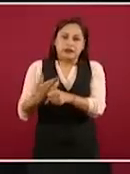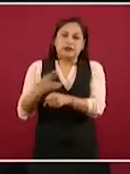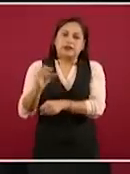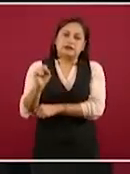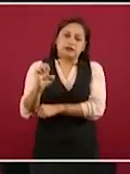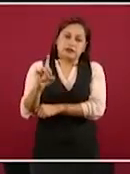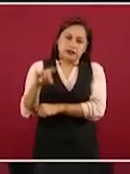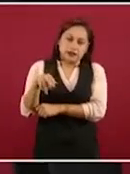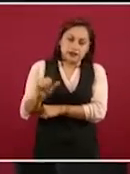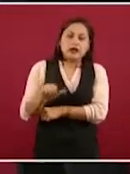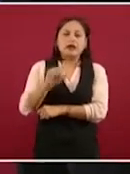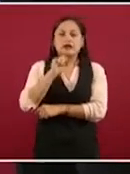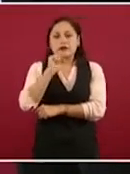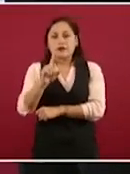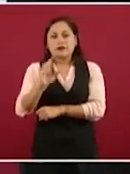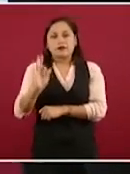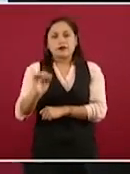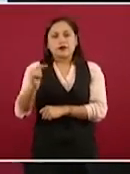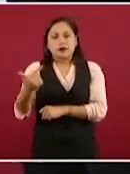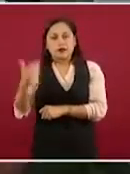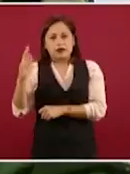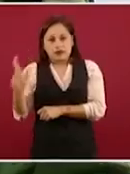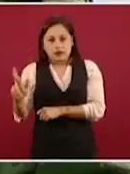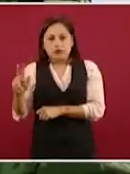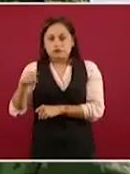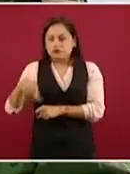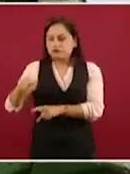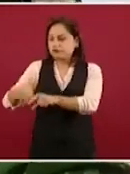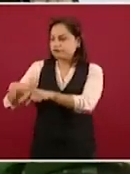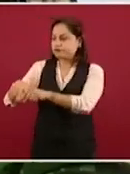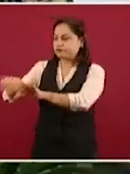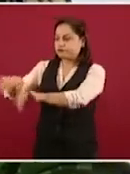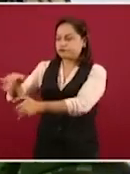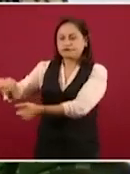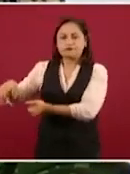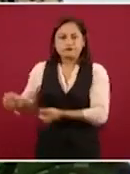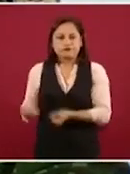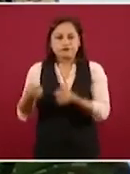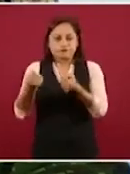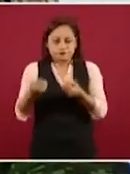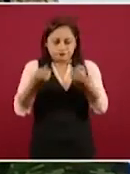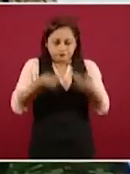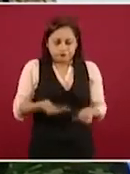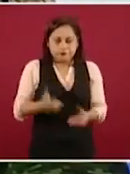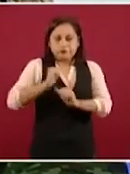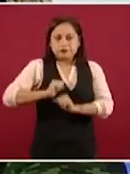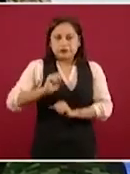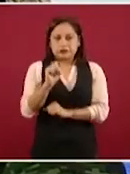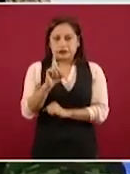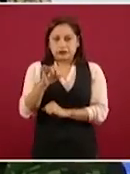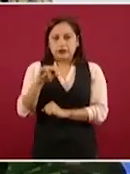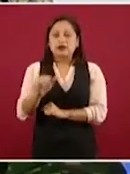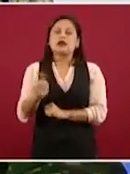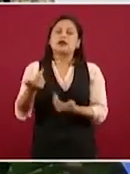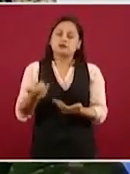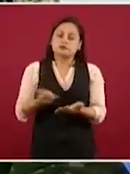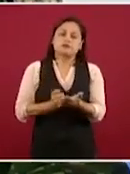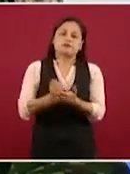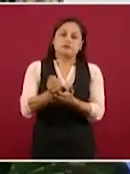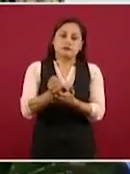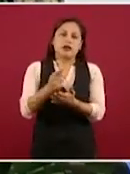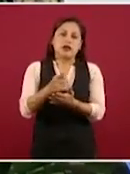es la vamos a utilizar. Van a ser, fueron retiradas ya de la